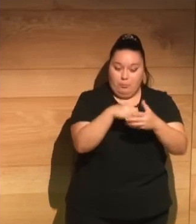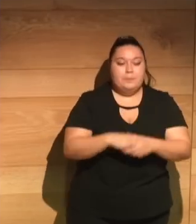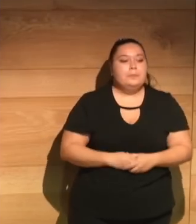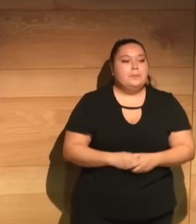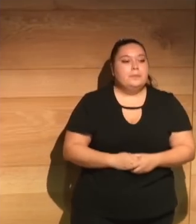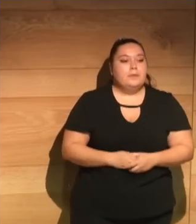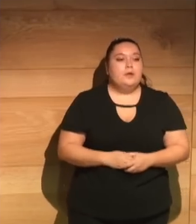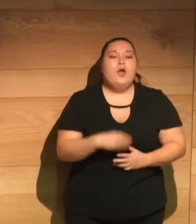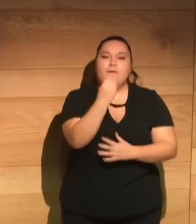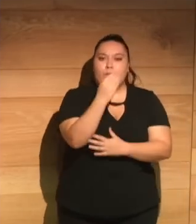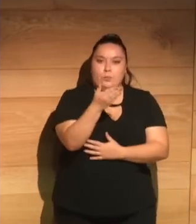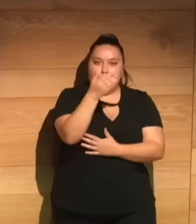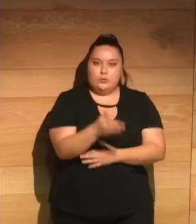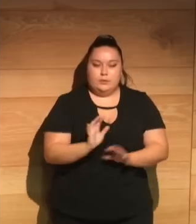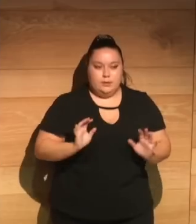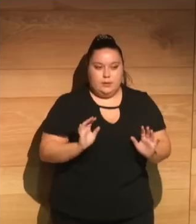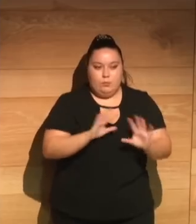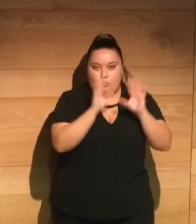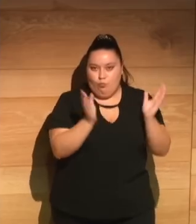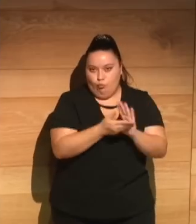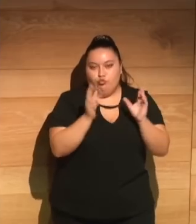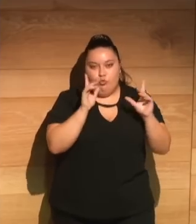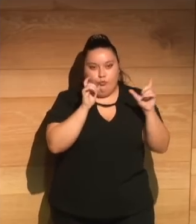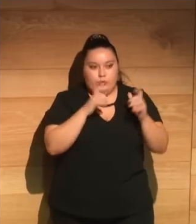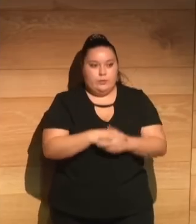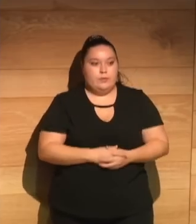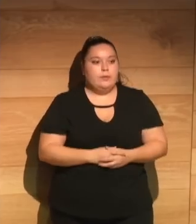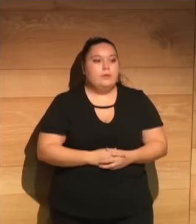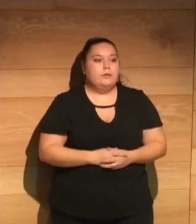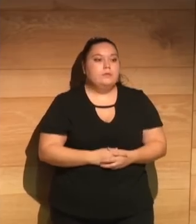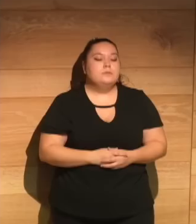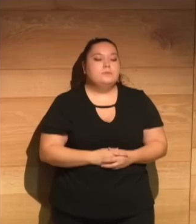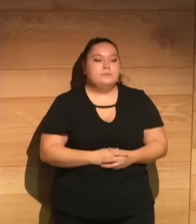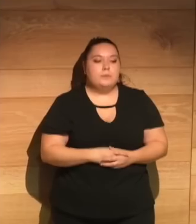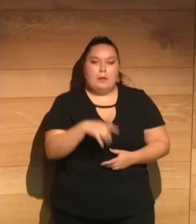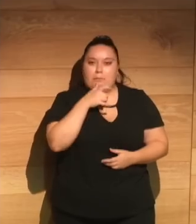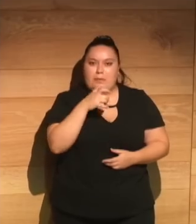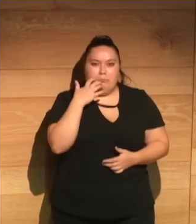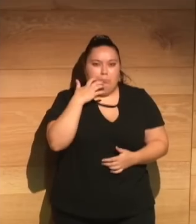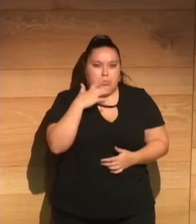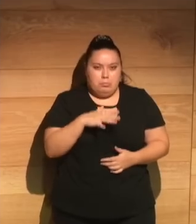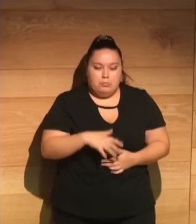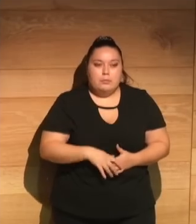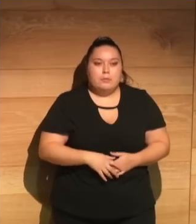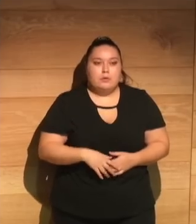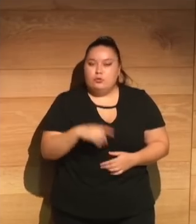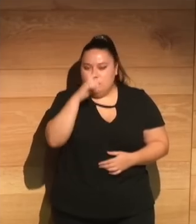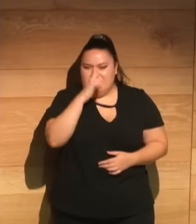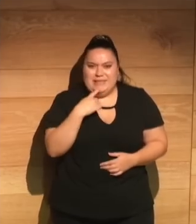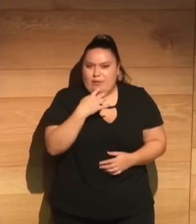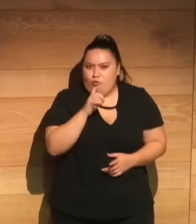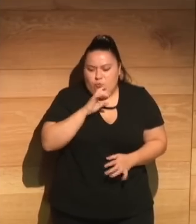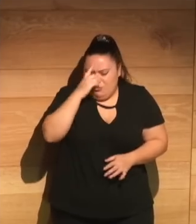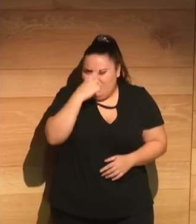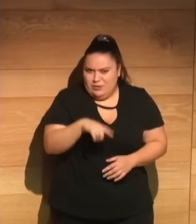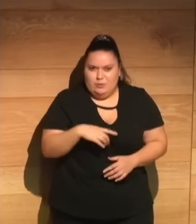figura fundamental en el mundo de la fotografía que es Nicéforo Niepce, que no sé cómo demonios se pronuncia. Niepce